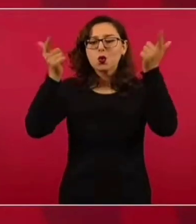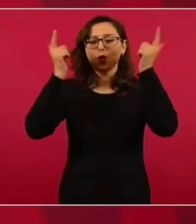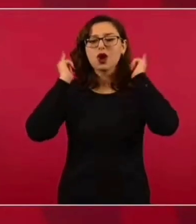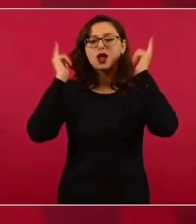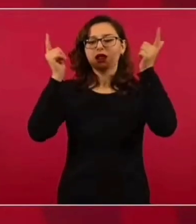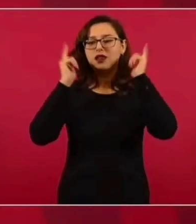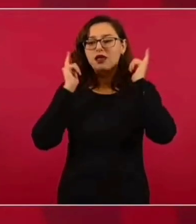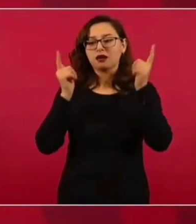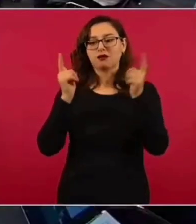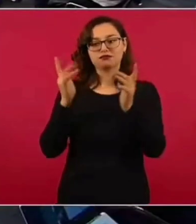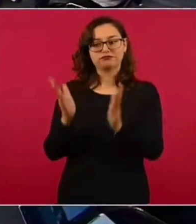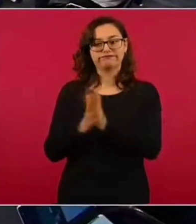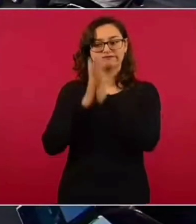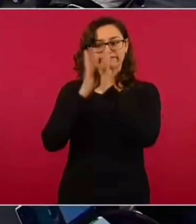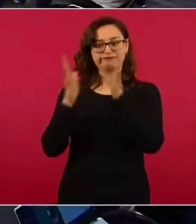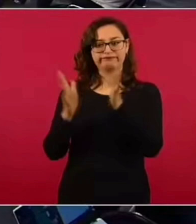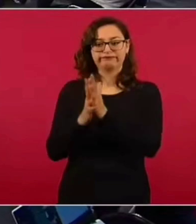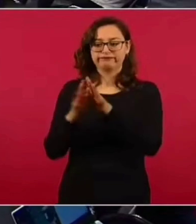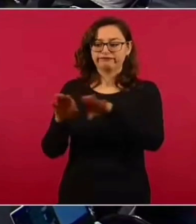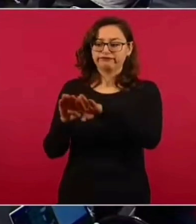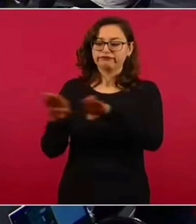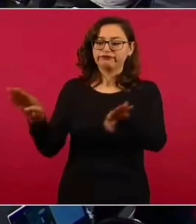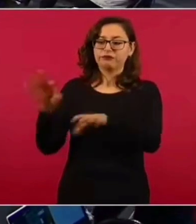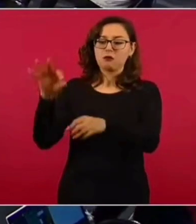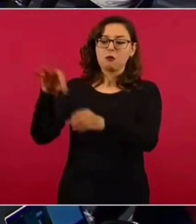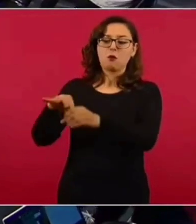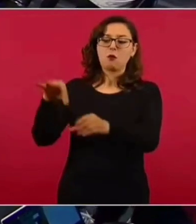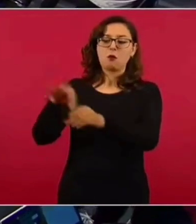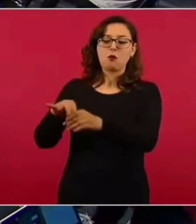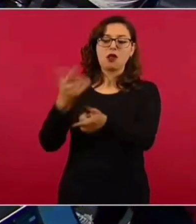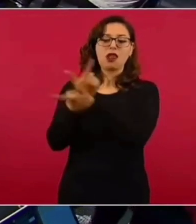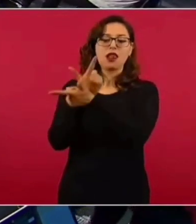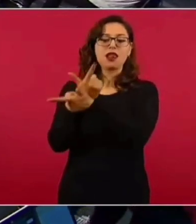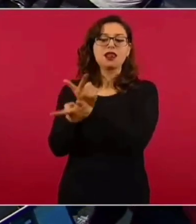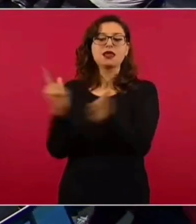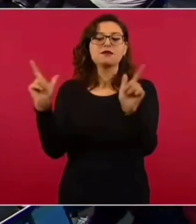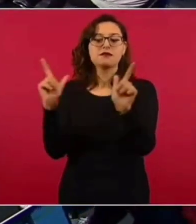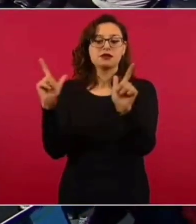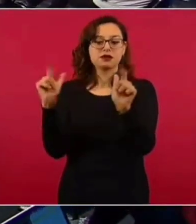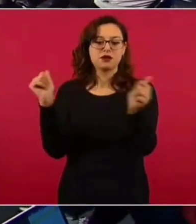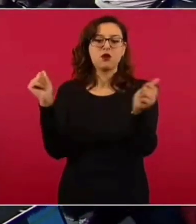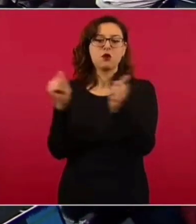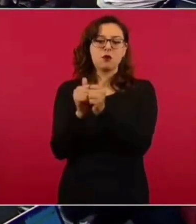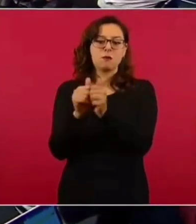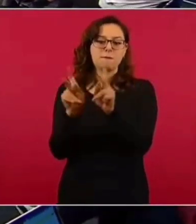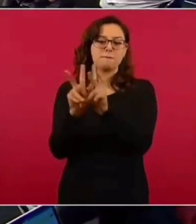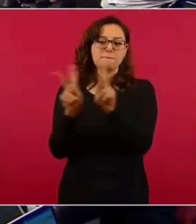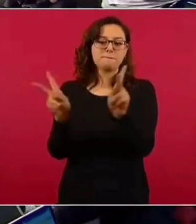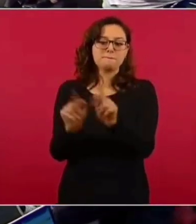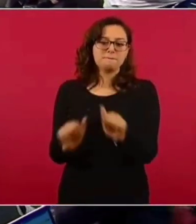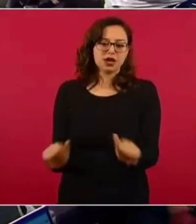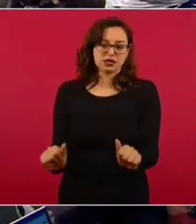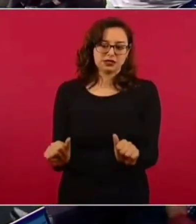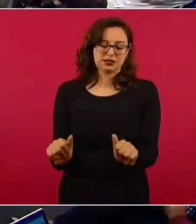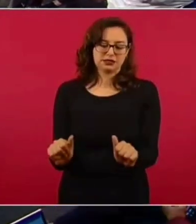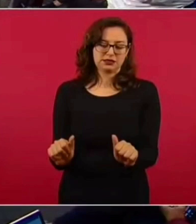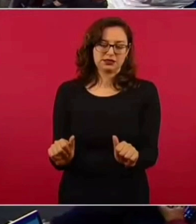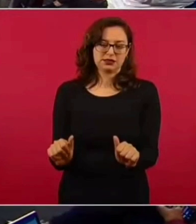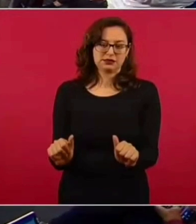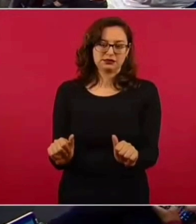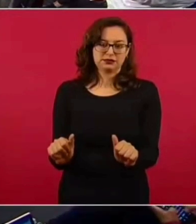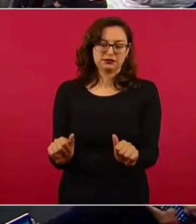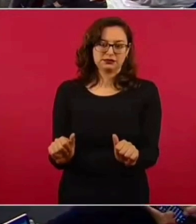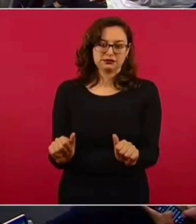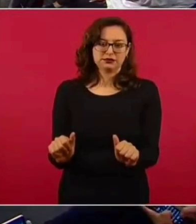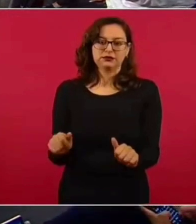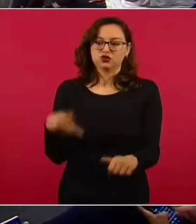de manera libre y sobre todo en forma pacífica